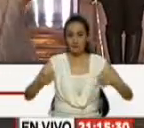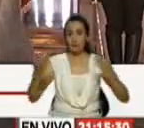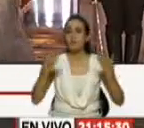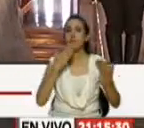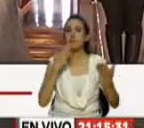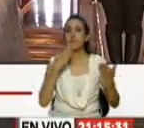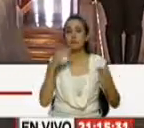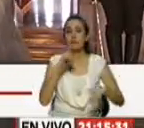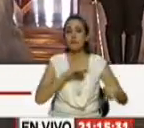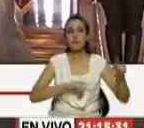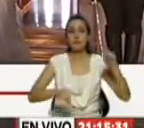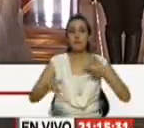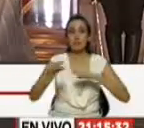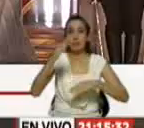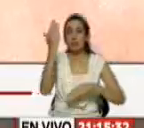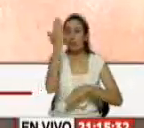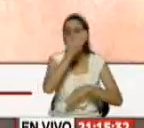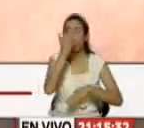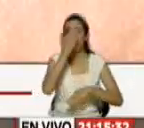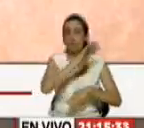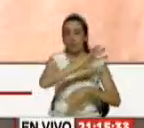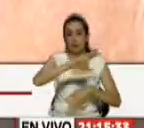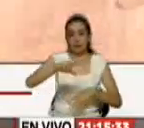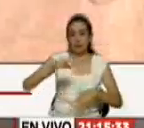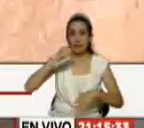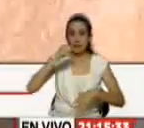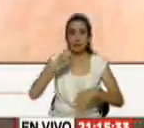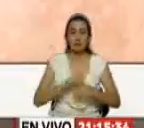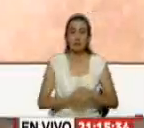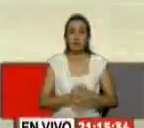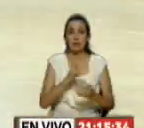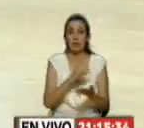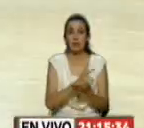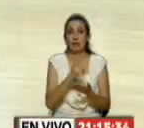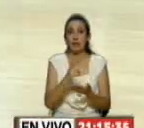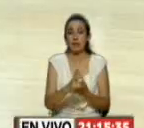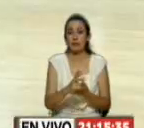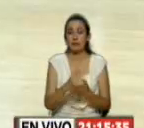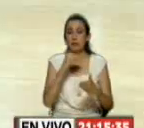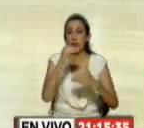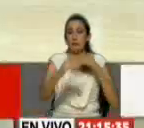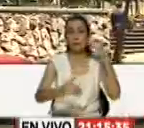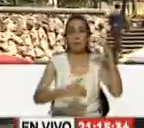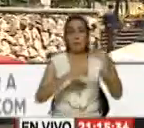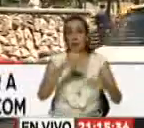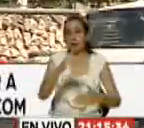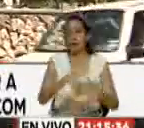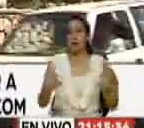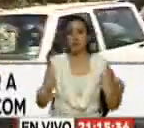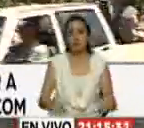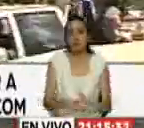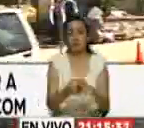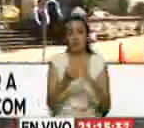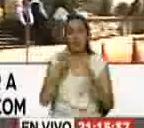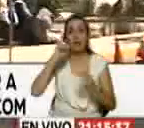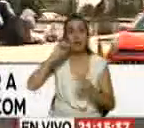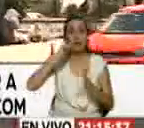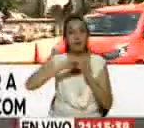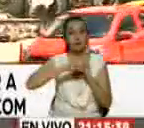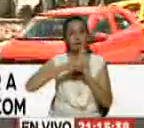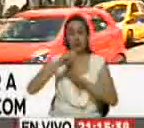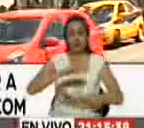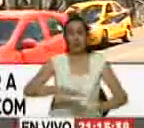sucedió con aquellos canales incautados. A criterio del carchense Fernando Burbano, este proceso que tiene su origen en un informe de Contraloría que